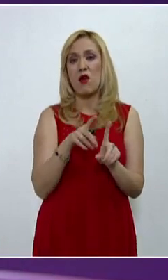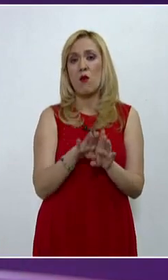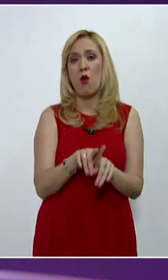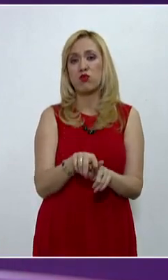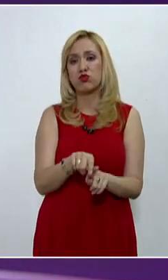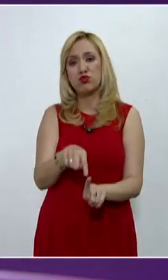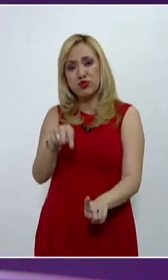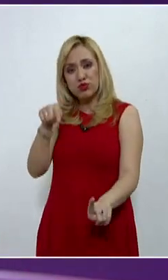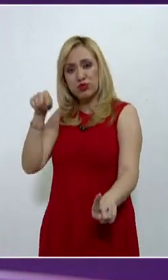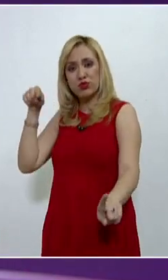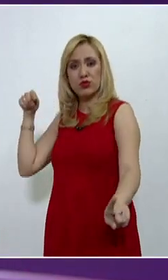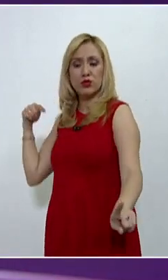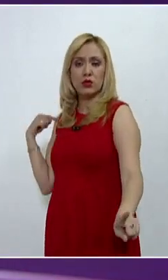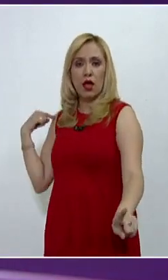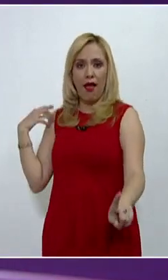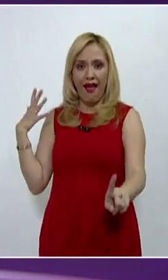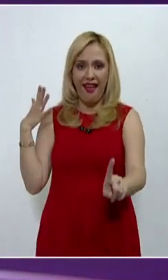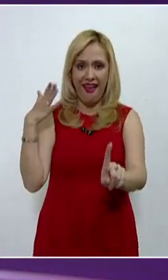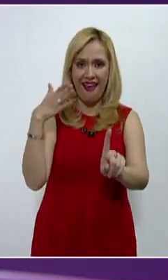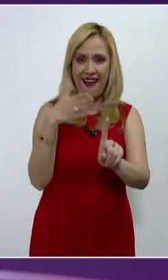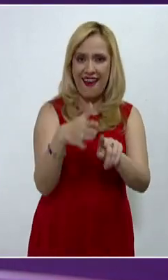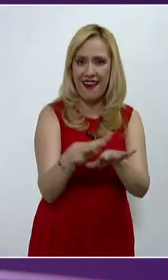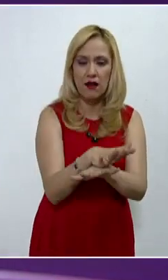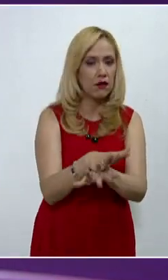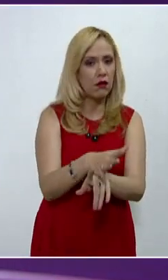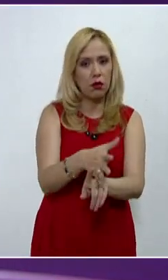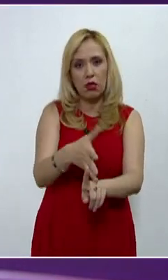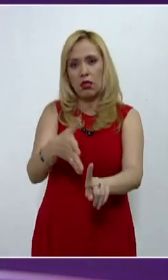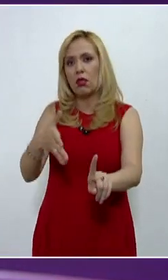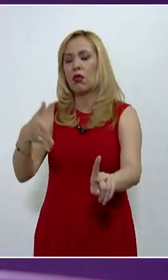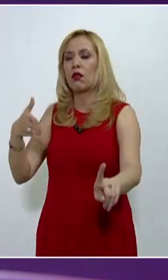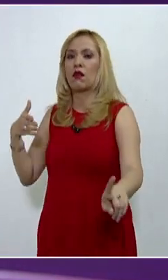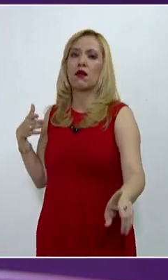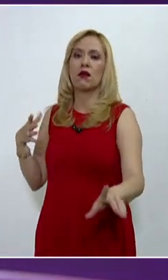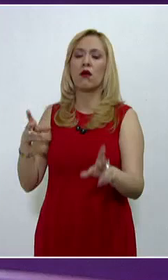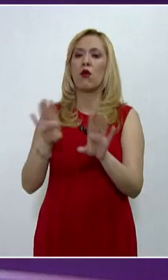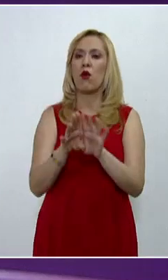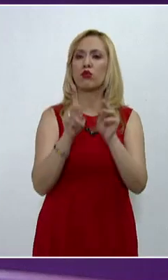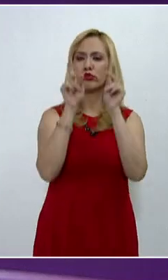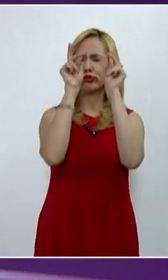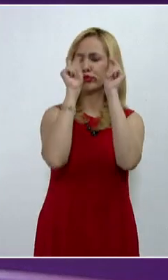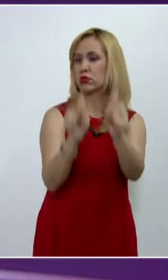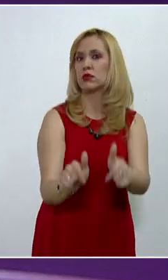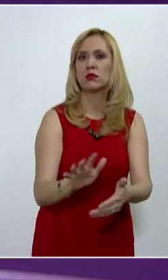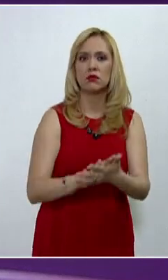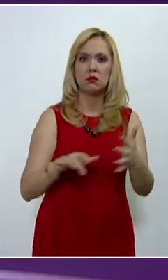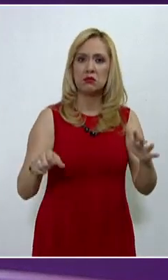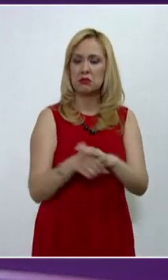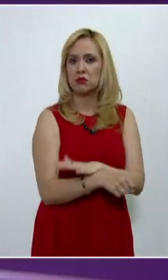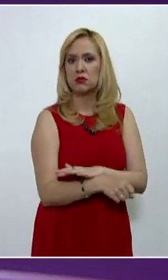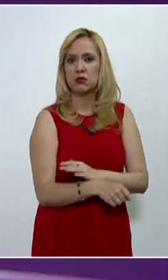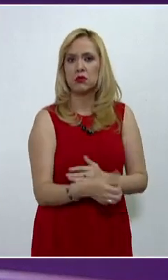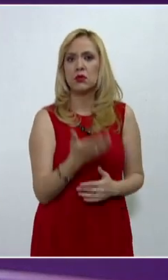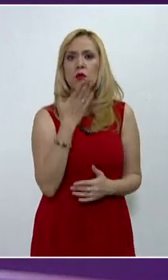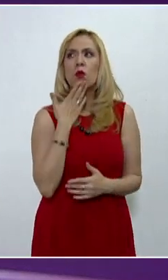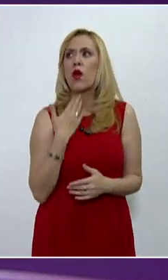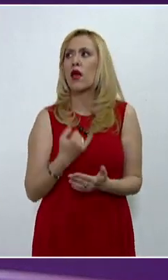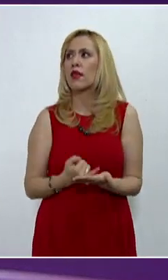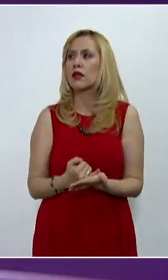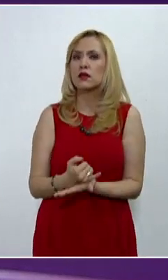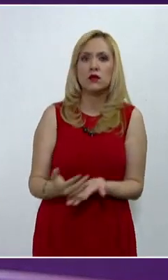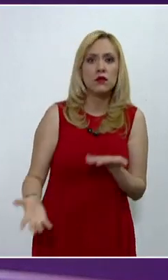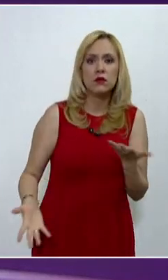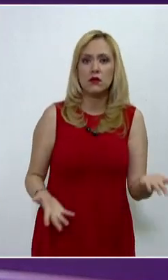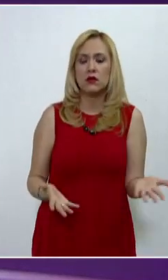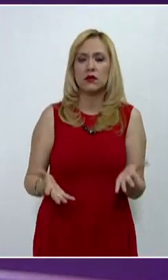regresión definitivamente. O sea, nosotros lo llamamos en realidad prisión automática, ¿no? Por esta situación en donde ya no hay una decisión. Por acá lo